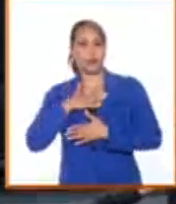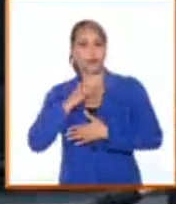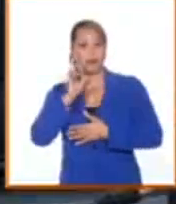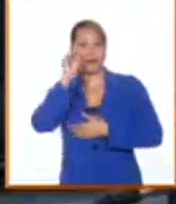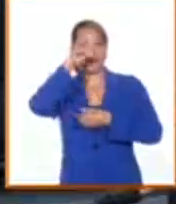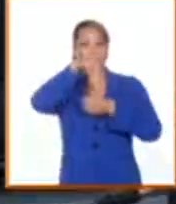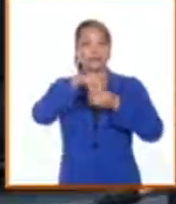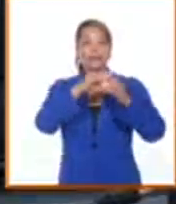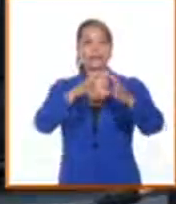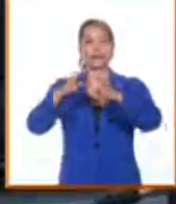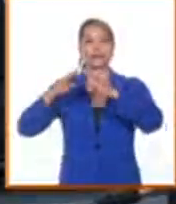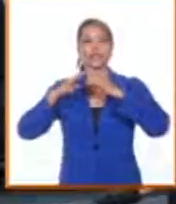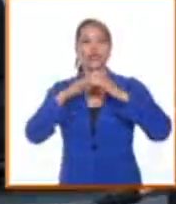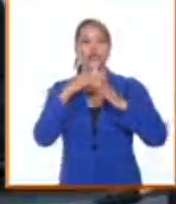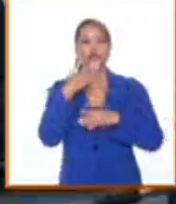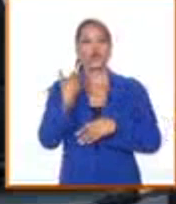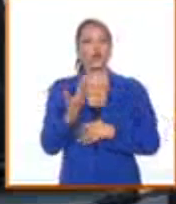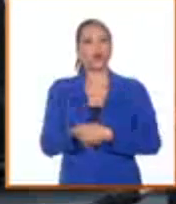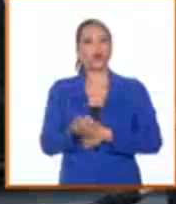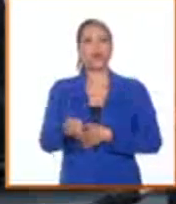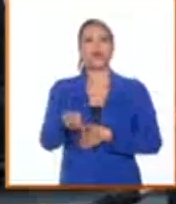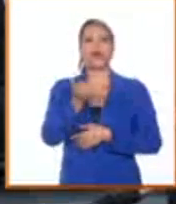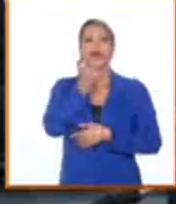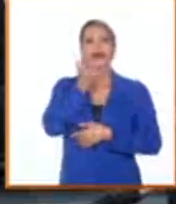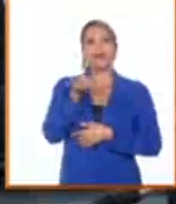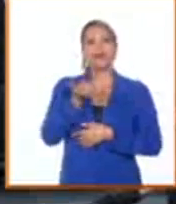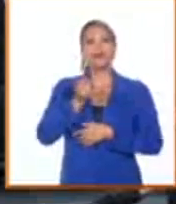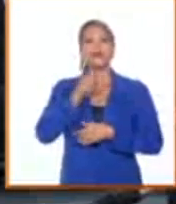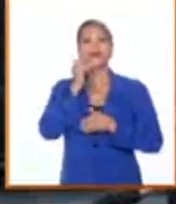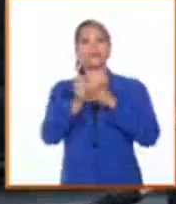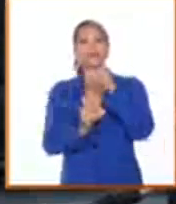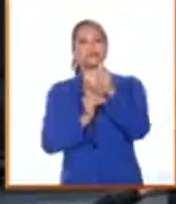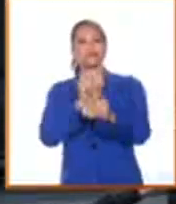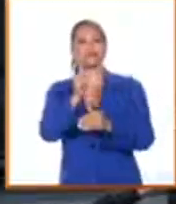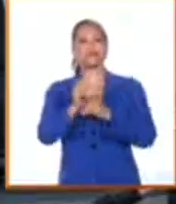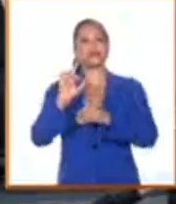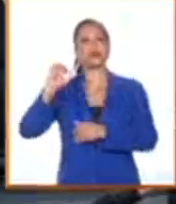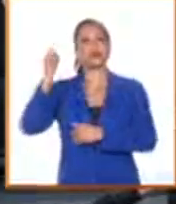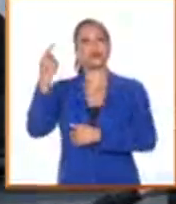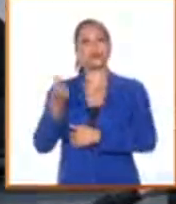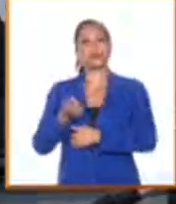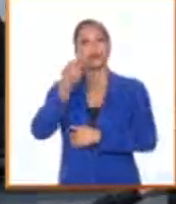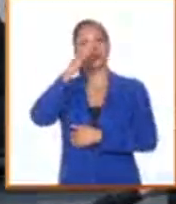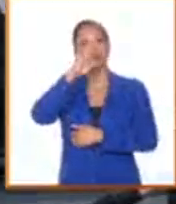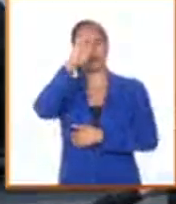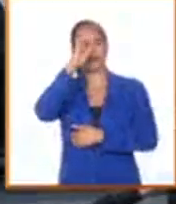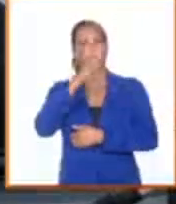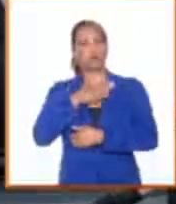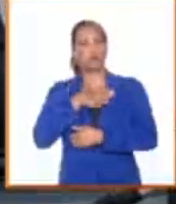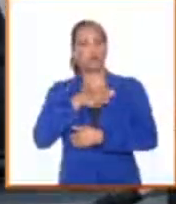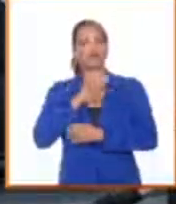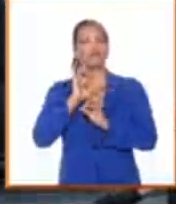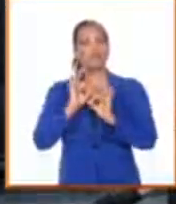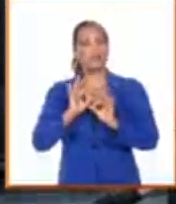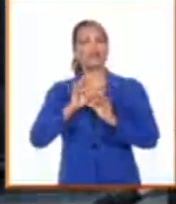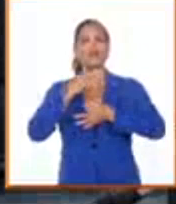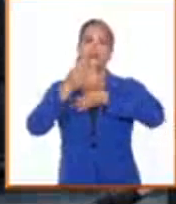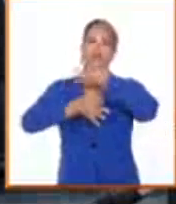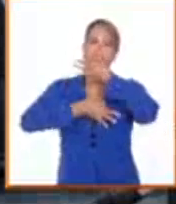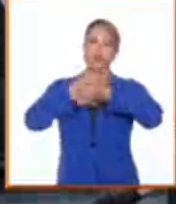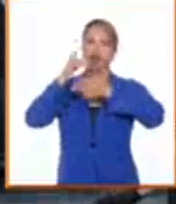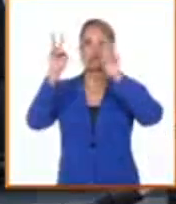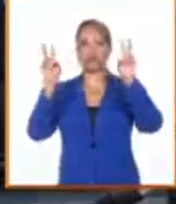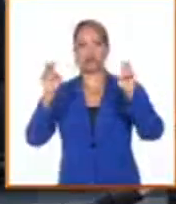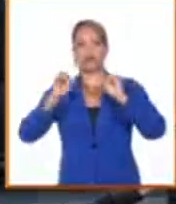comunidades, cuánto puede impactar también a lo largo de todos los procesos económicos, sociales, políticos de nuestro país. De eso estaremos hablando